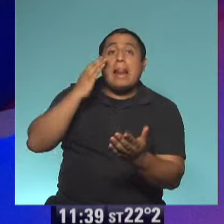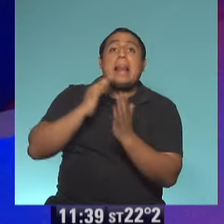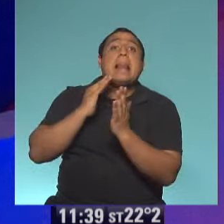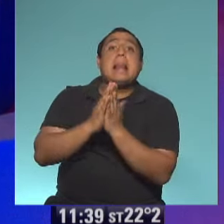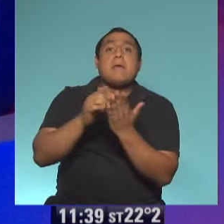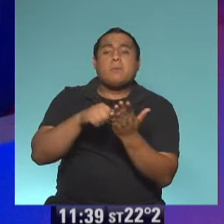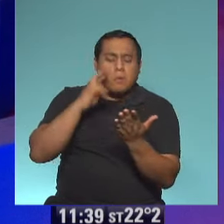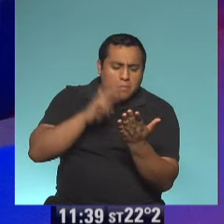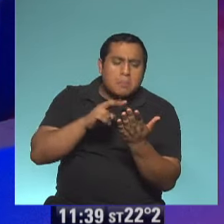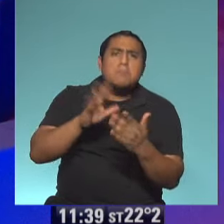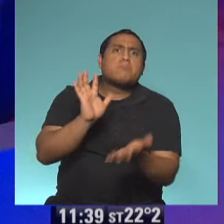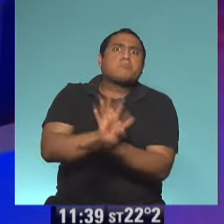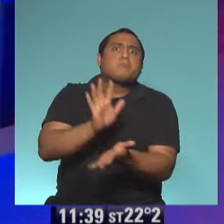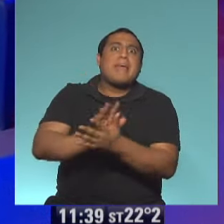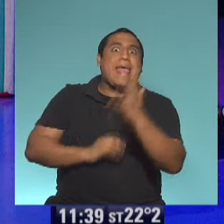como si fuese un espejo.